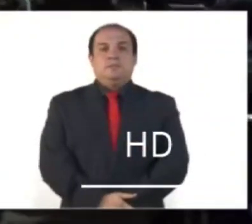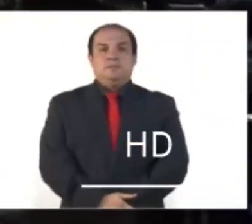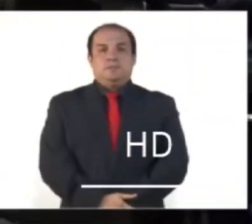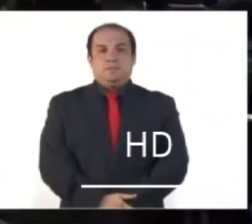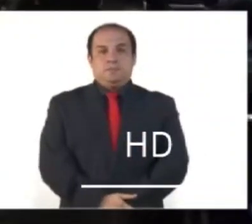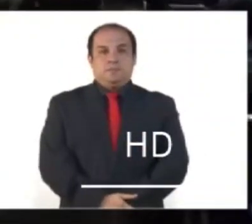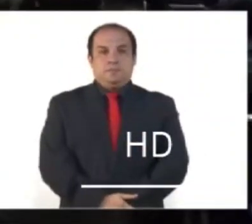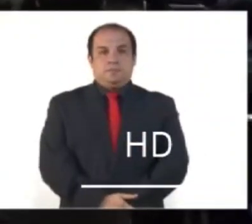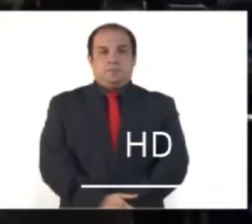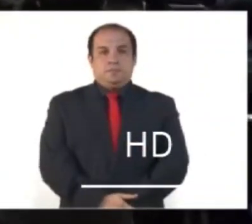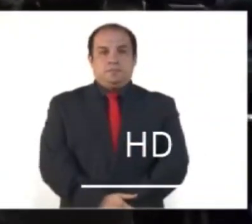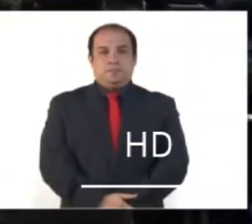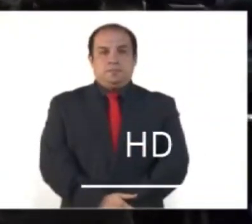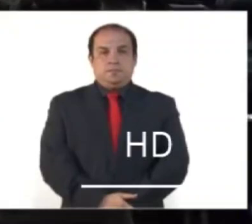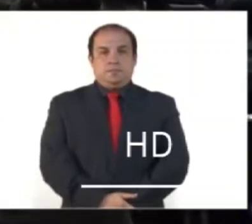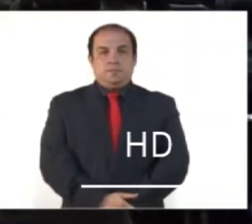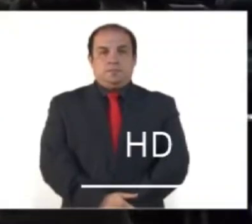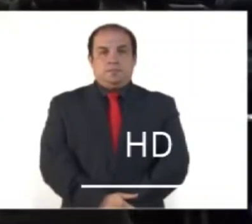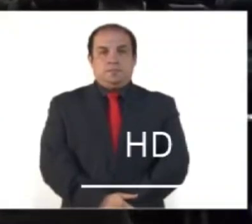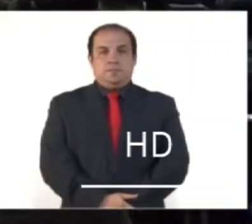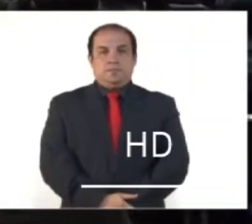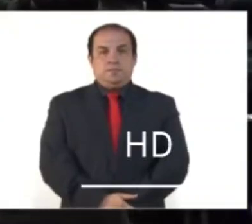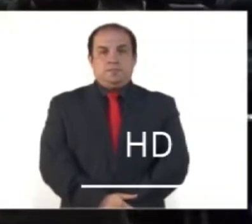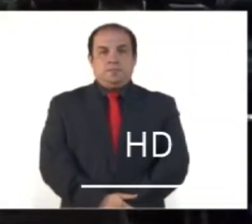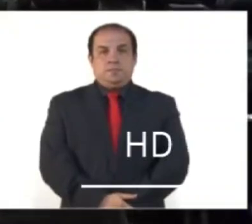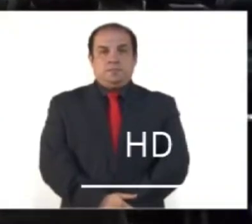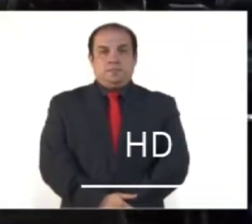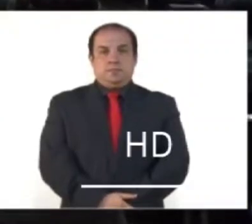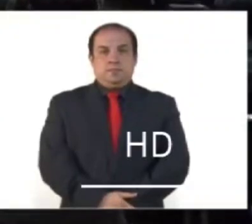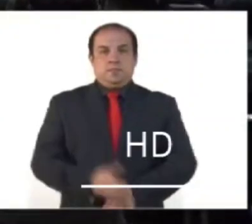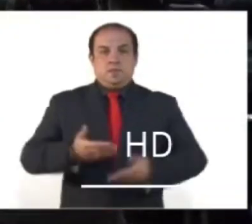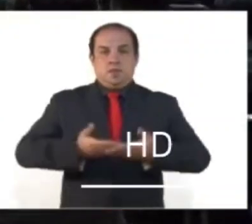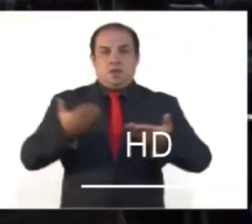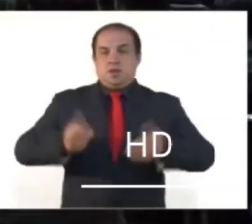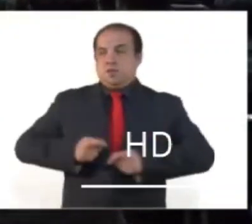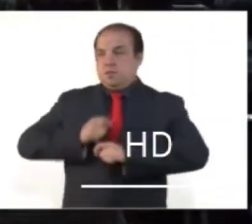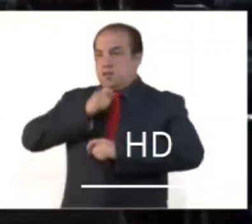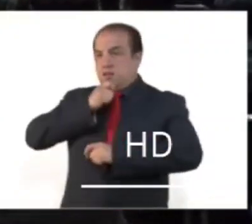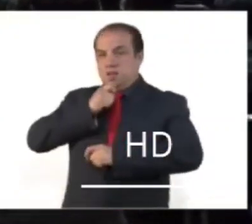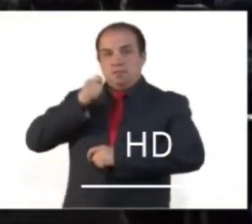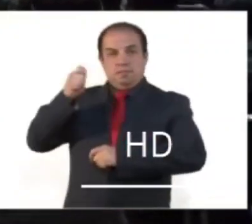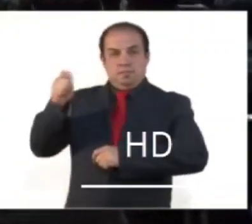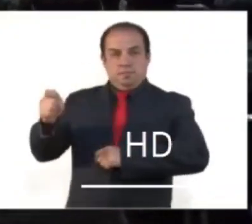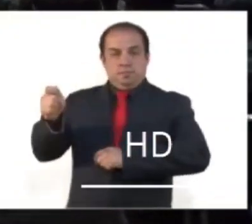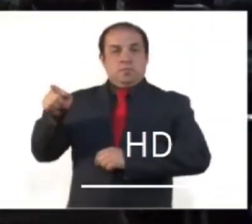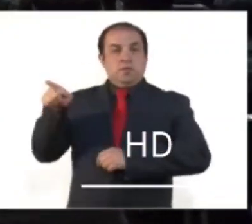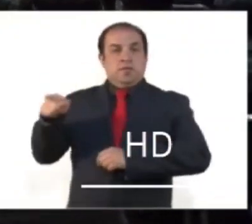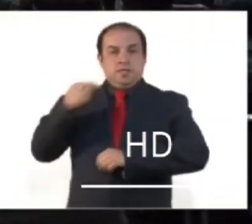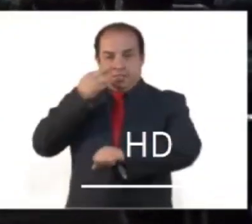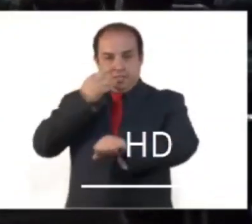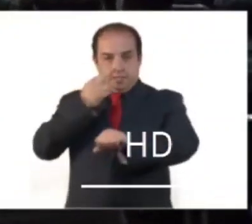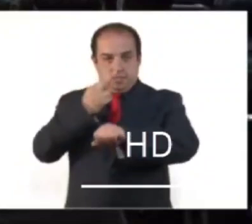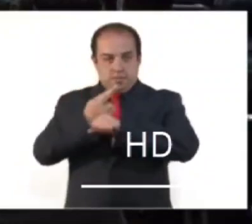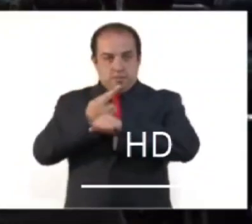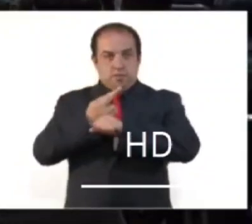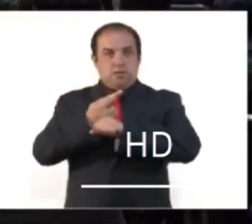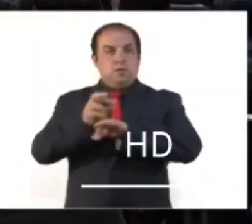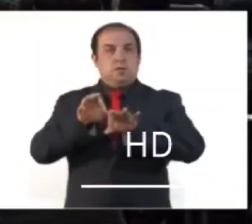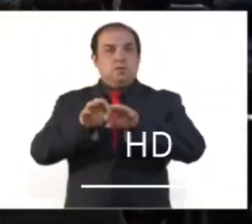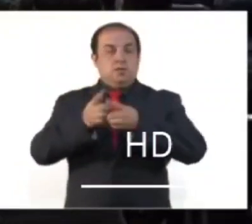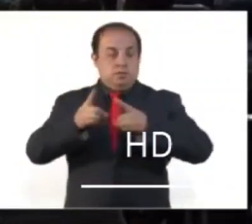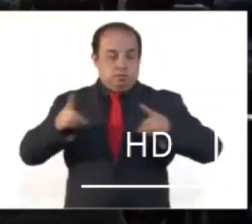A continuación, tenemos el gusto de ceder el uso de la voz en los micrófonos al secretario de Desarrollo